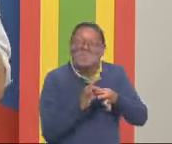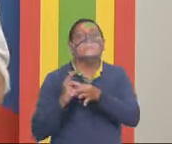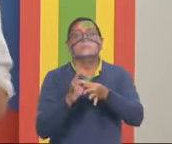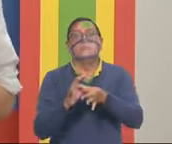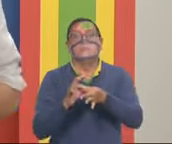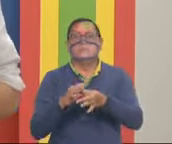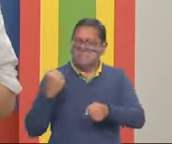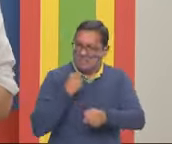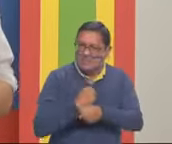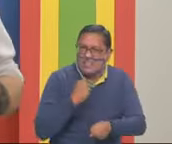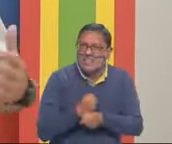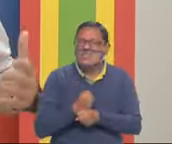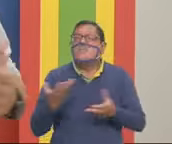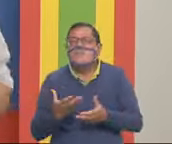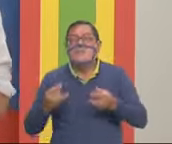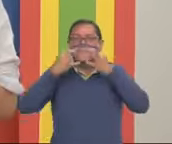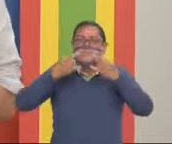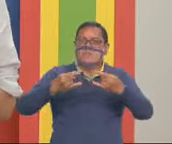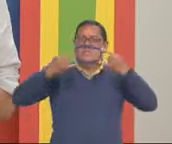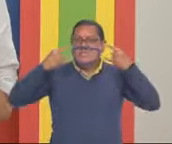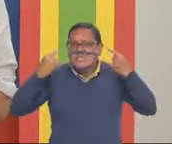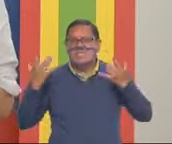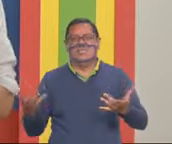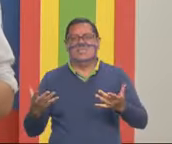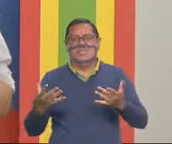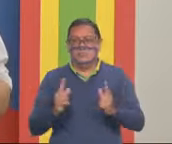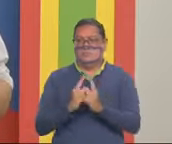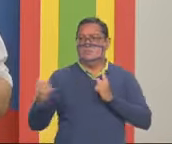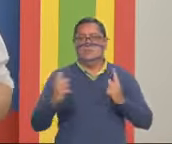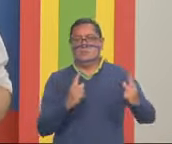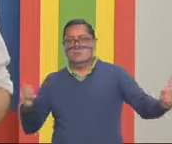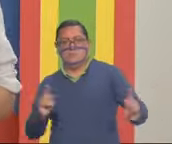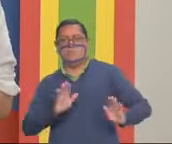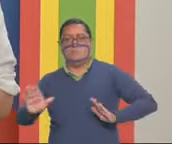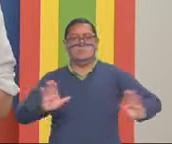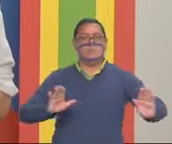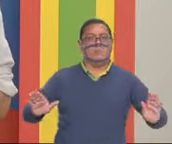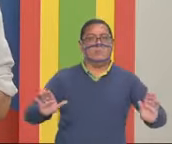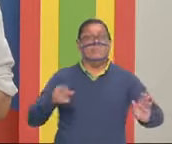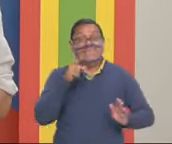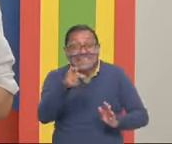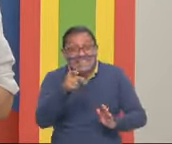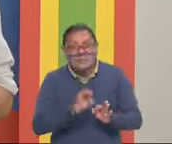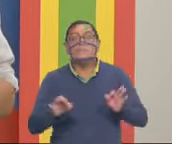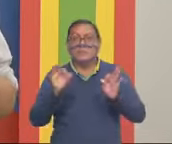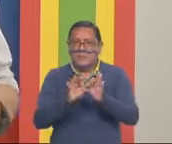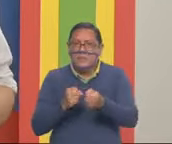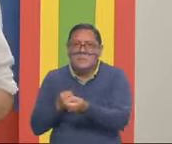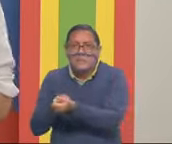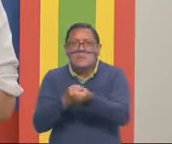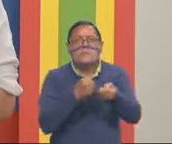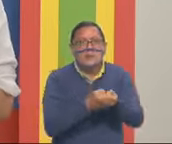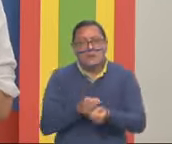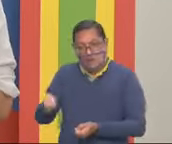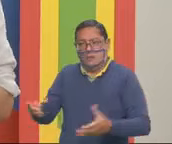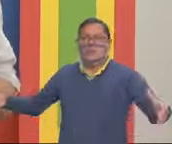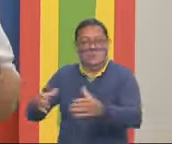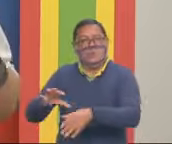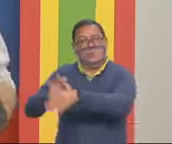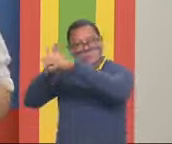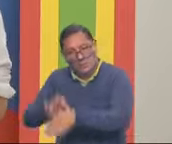nosotros, usando el tapaboca, manteniendo la distancia física, le puede dar una mano a esos médicos, a